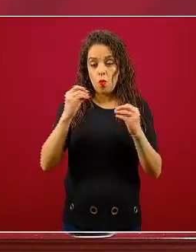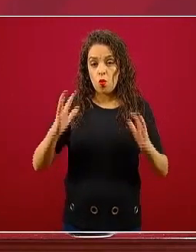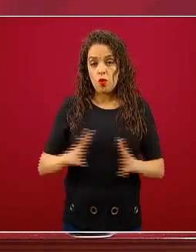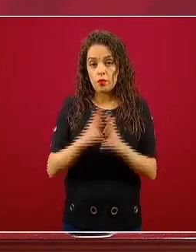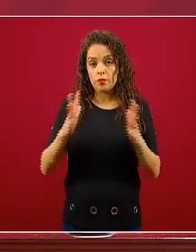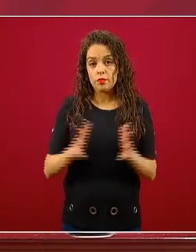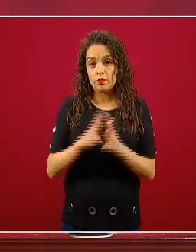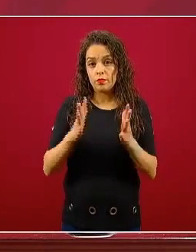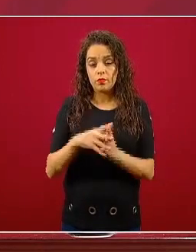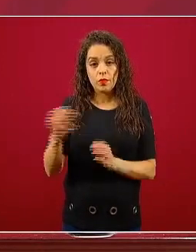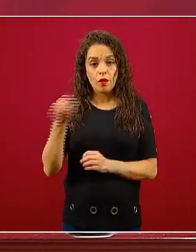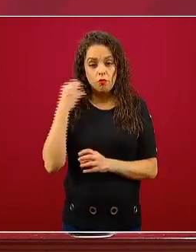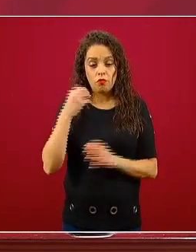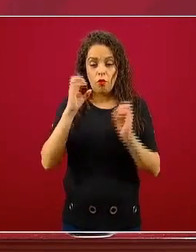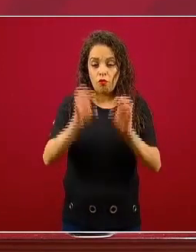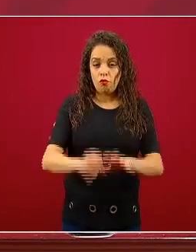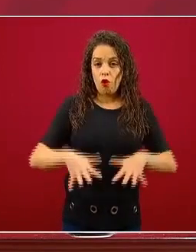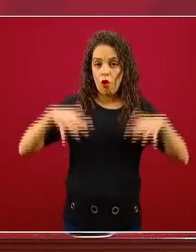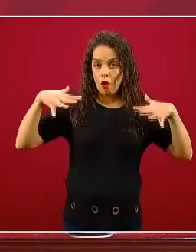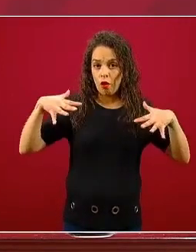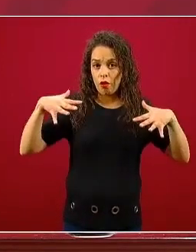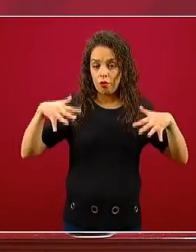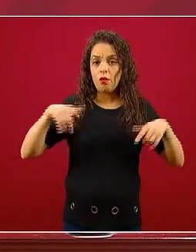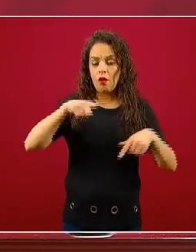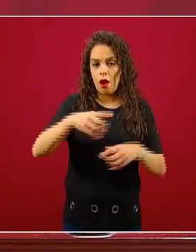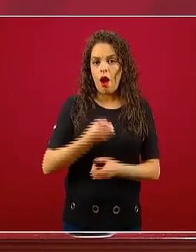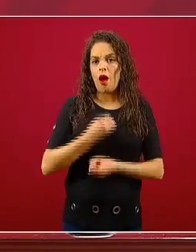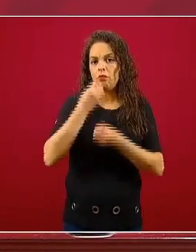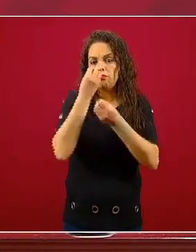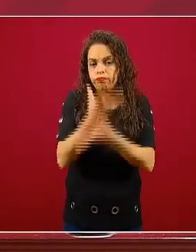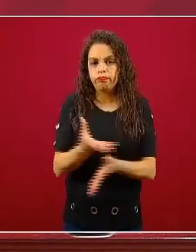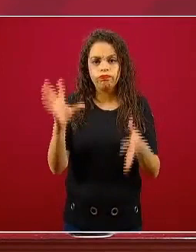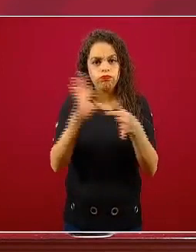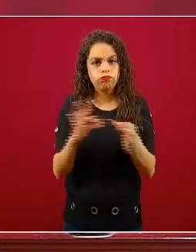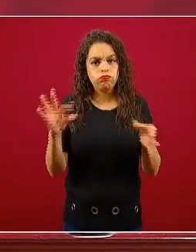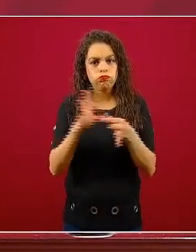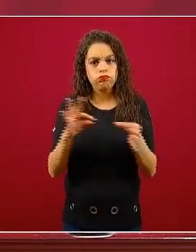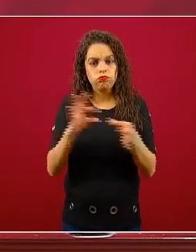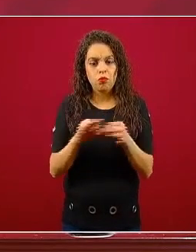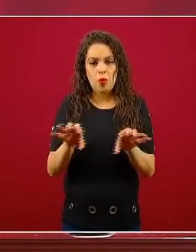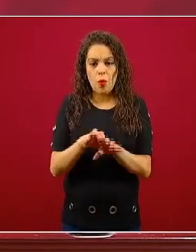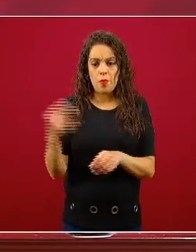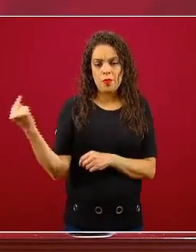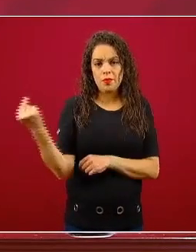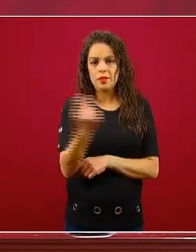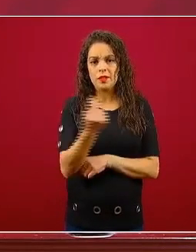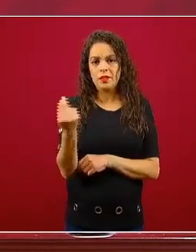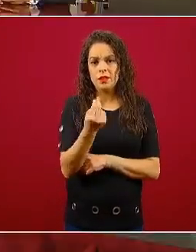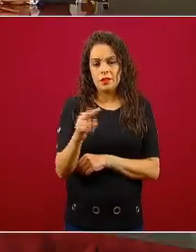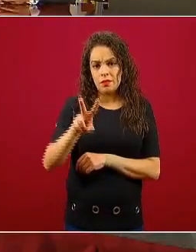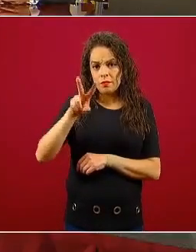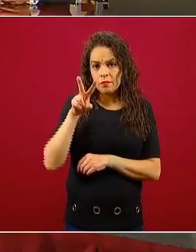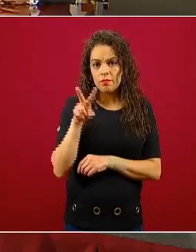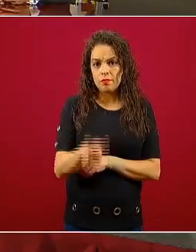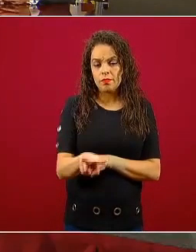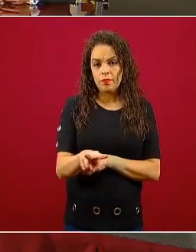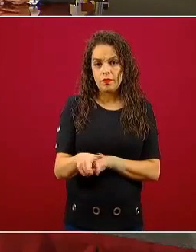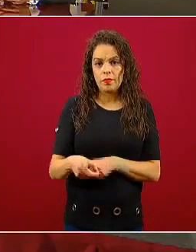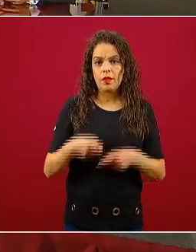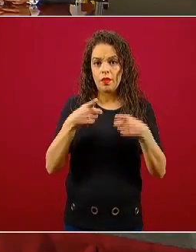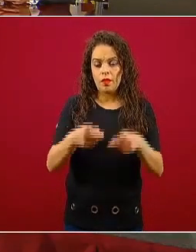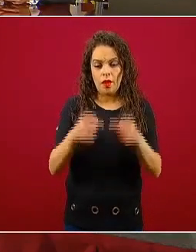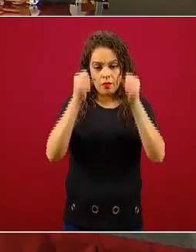foros donde se ha expresado estas posturas y la necesidad de